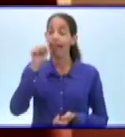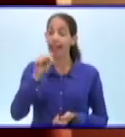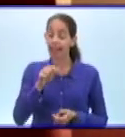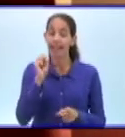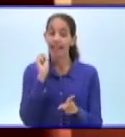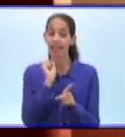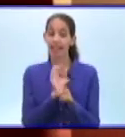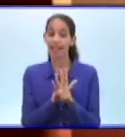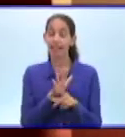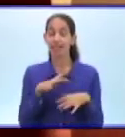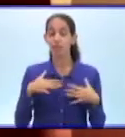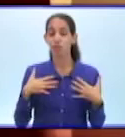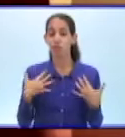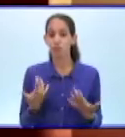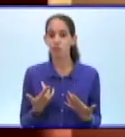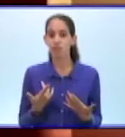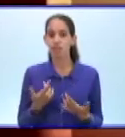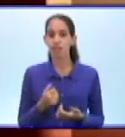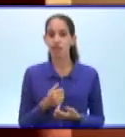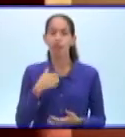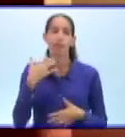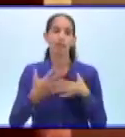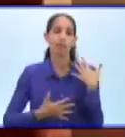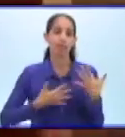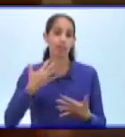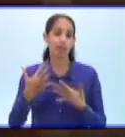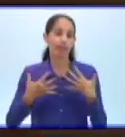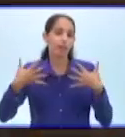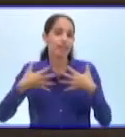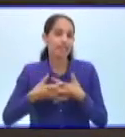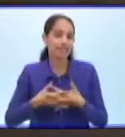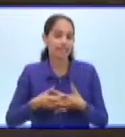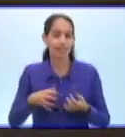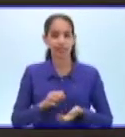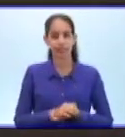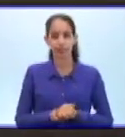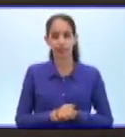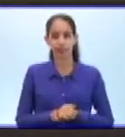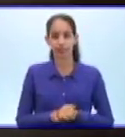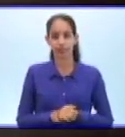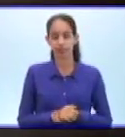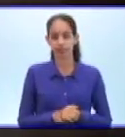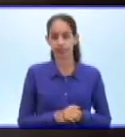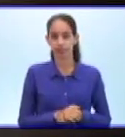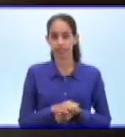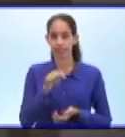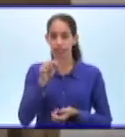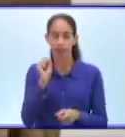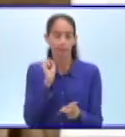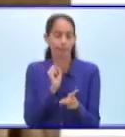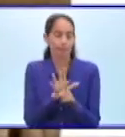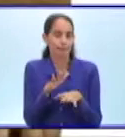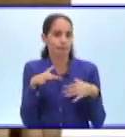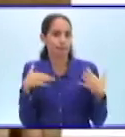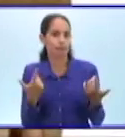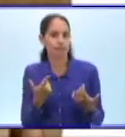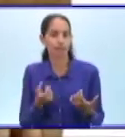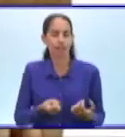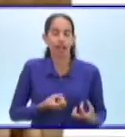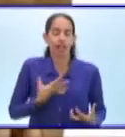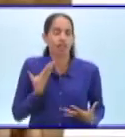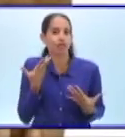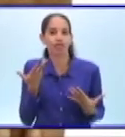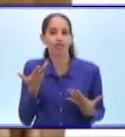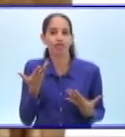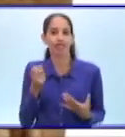verse lo que a la larga sería un problema para la relación. Desde ese momento sentí nacer en mi corazón inextinguible llama del